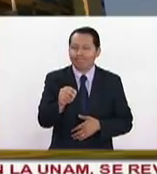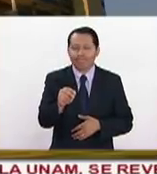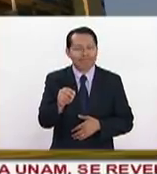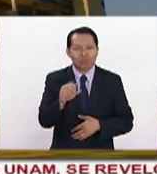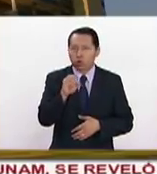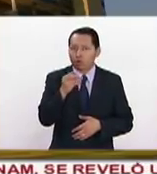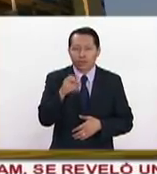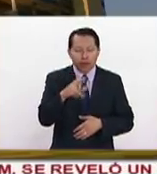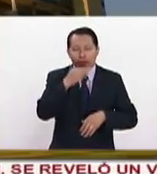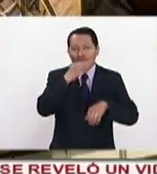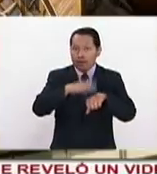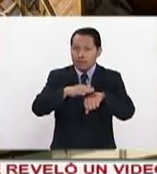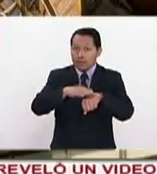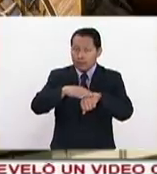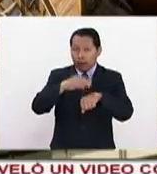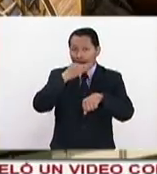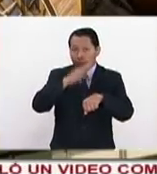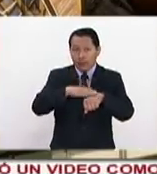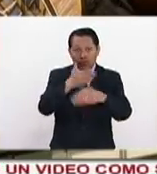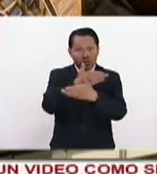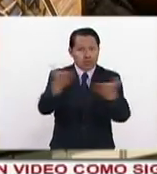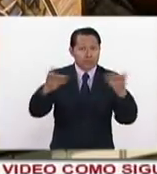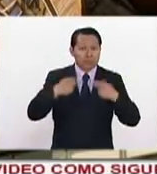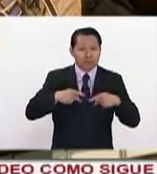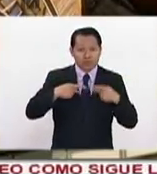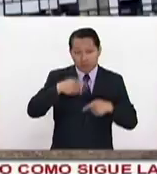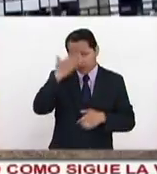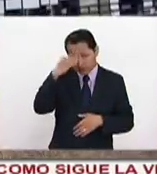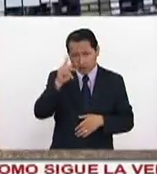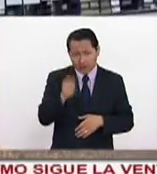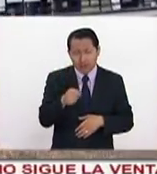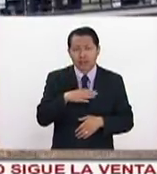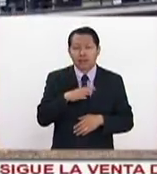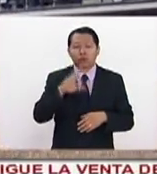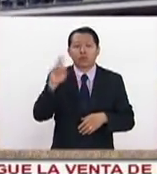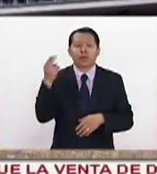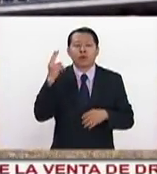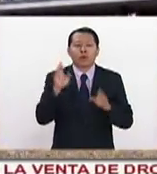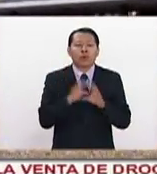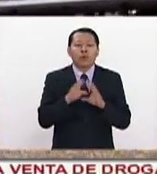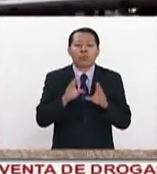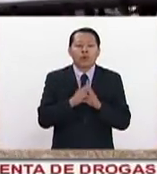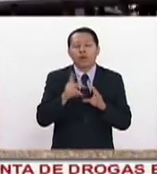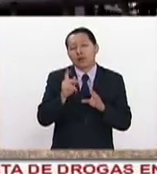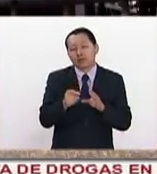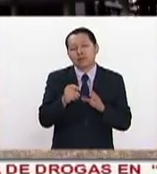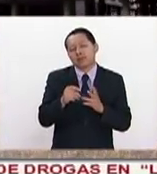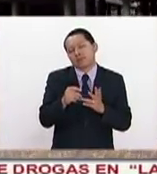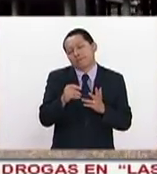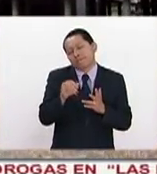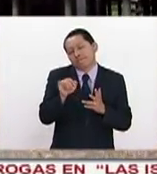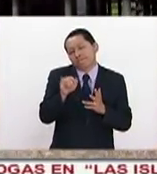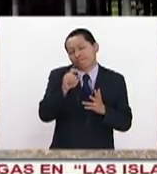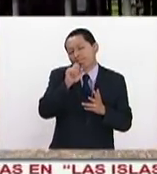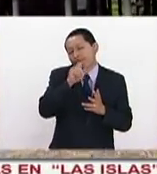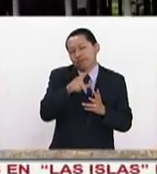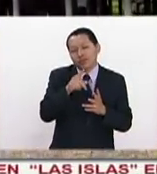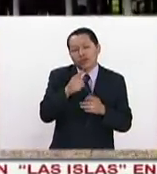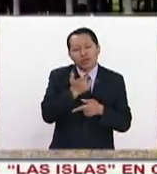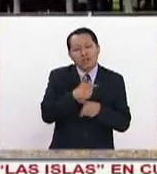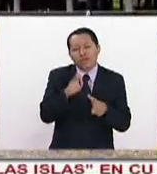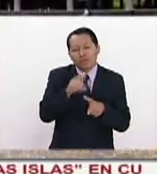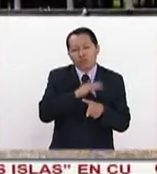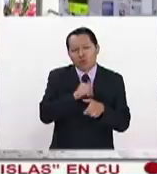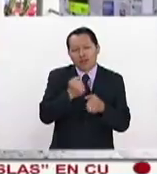muy importante que nuestro auditorio sepa que la universidad como infraestructura es una institución pues muy vulnerable. Cualquiera puede pasar en